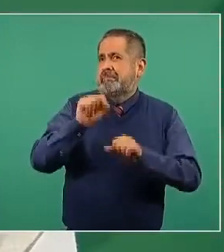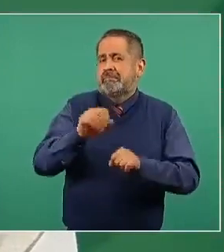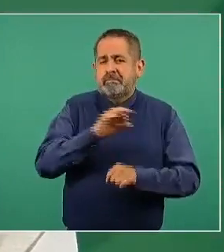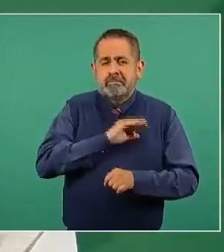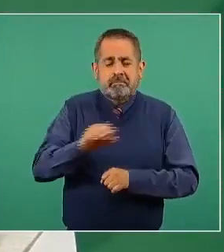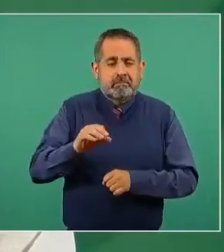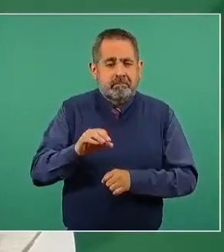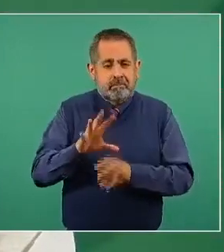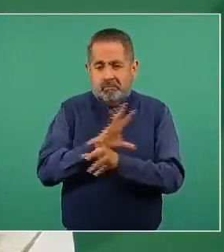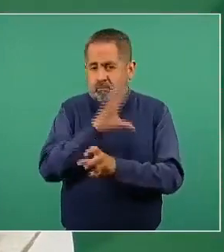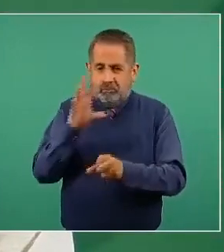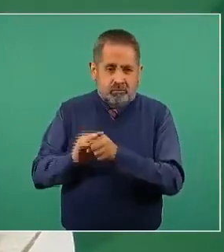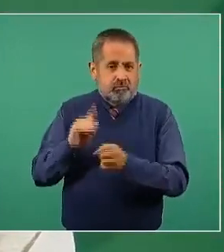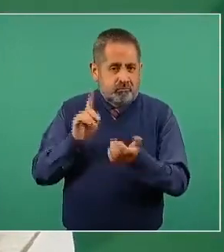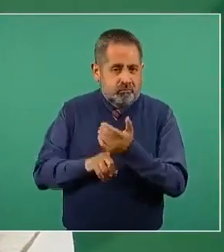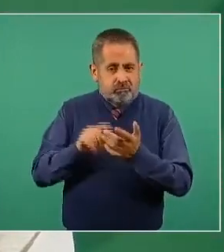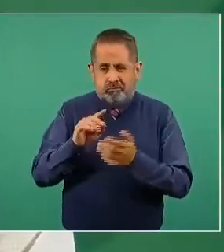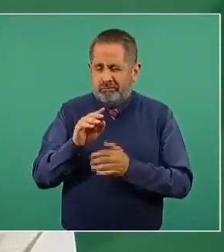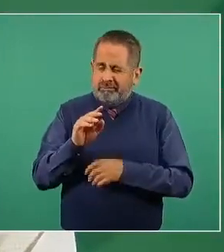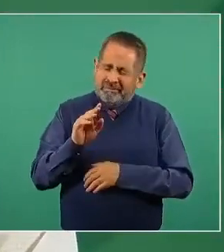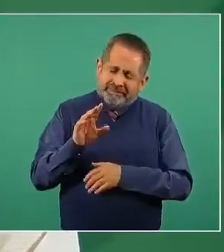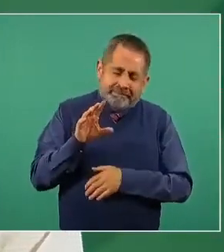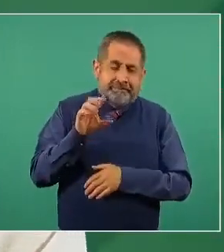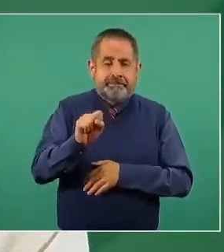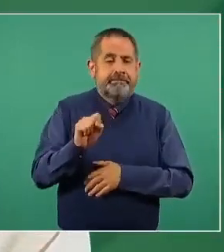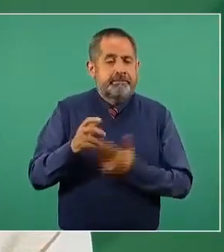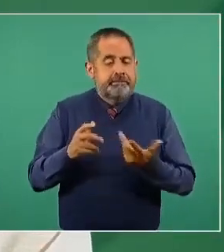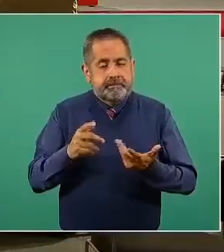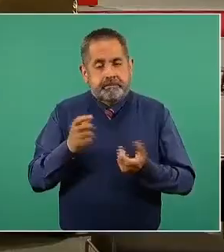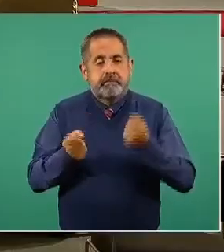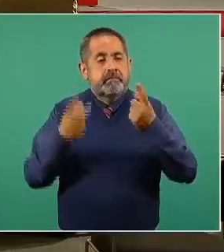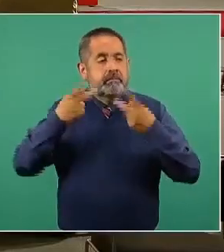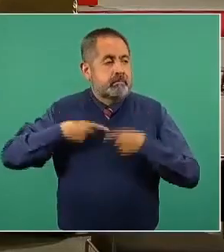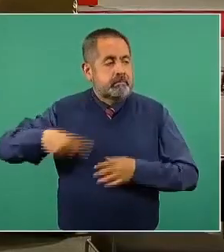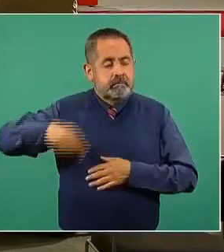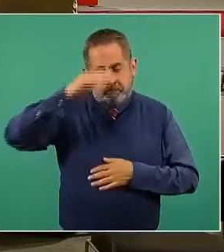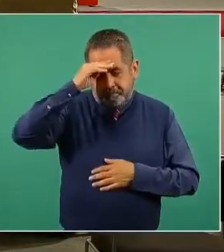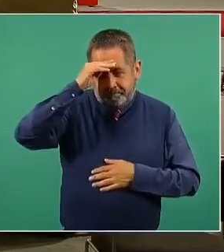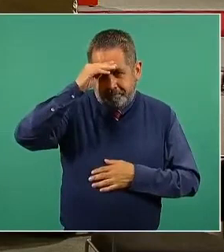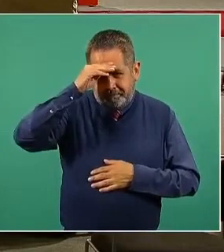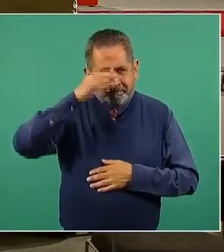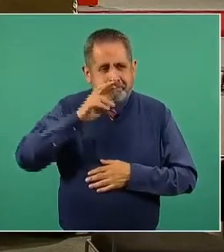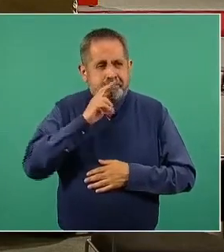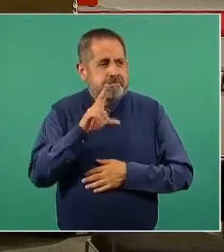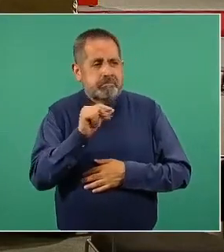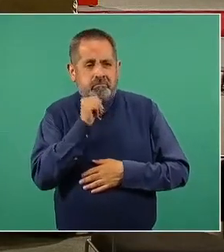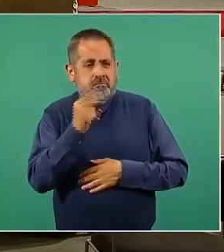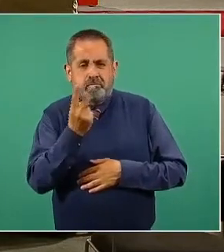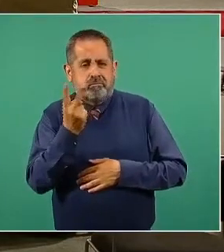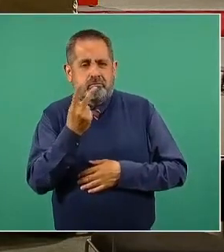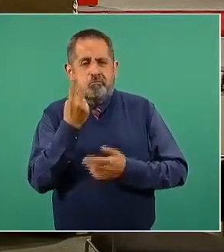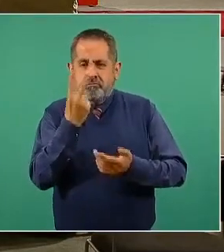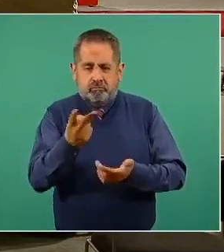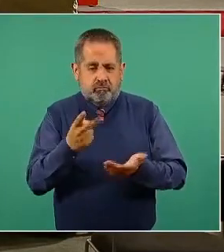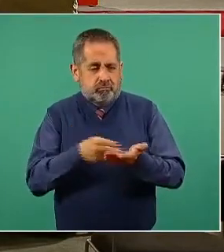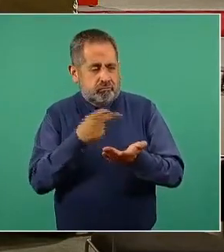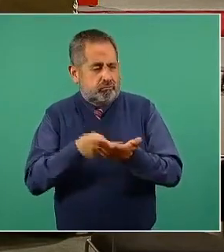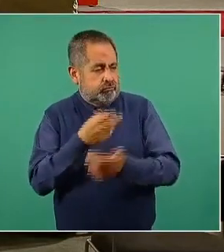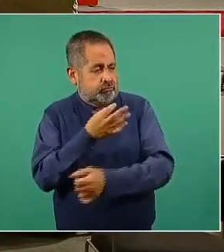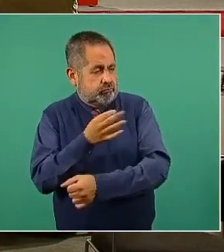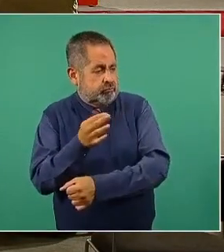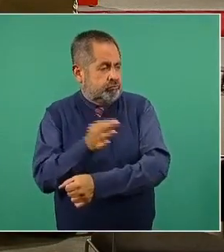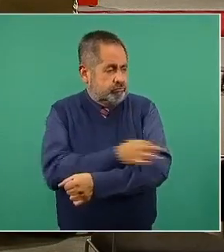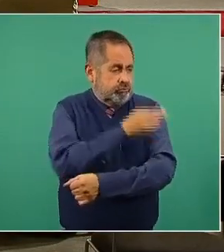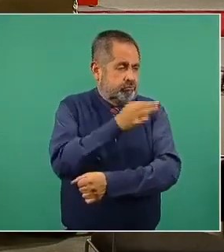prácticamente la totalidad del efecto esperado, y han planteado no tener doble dosis, sino solamente una